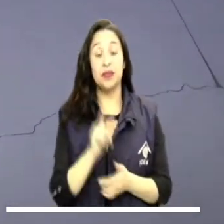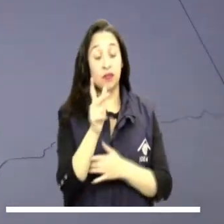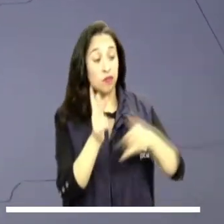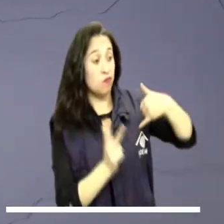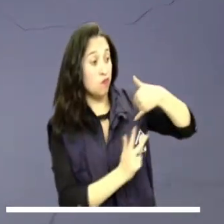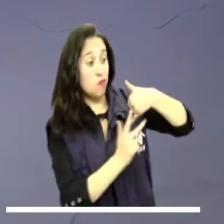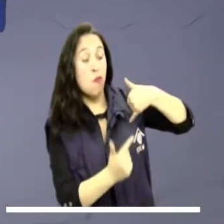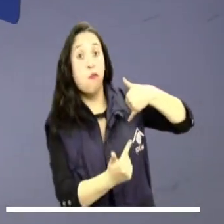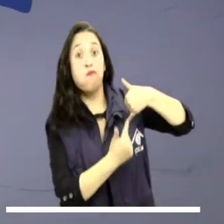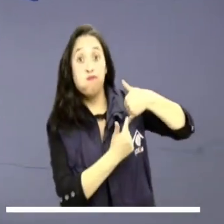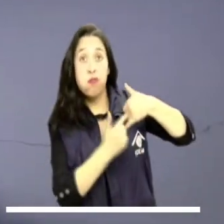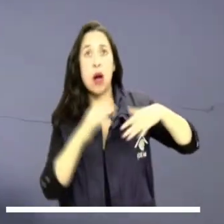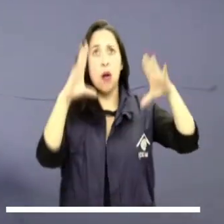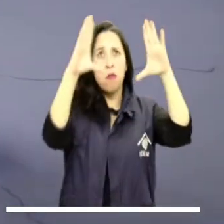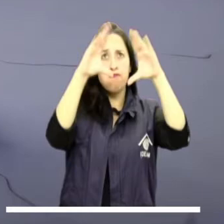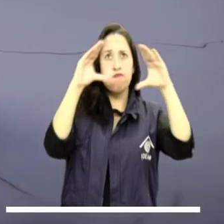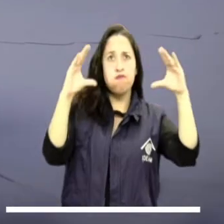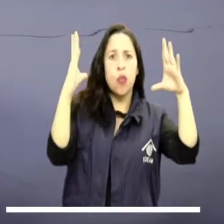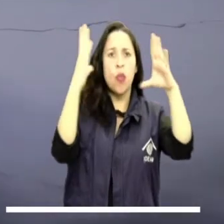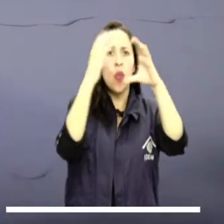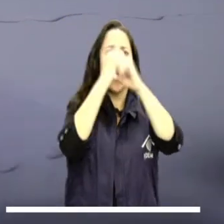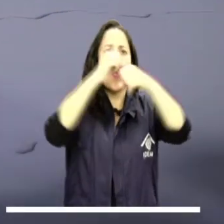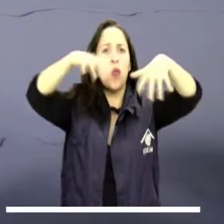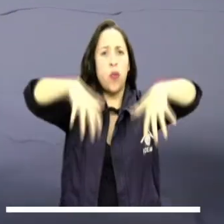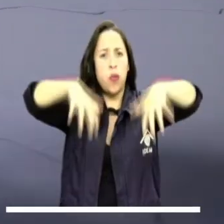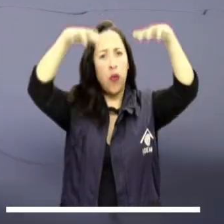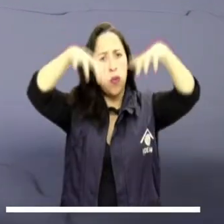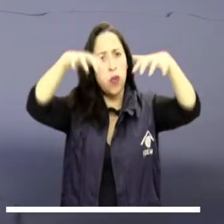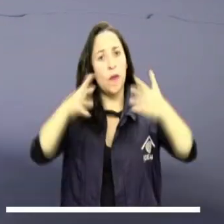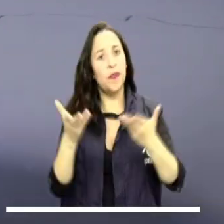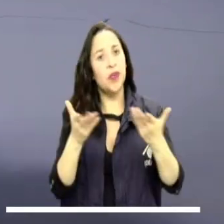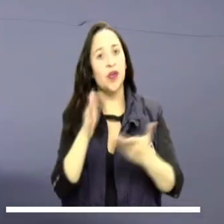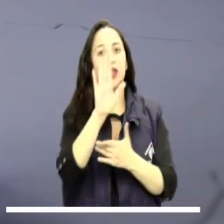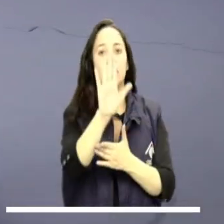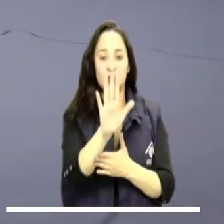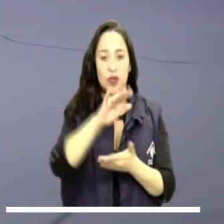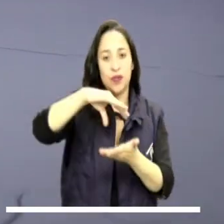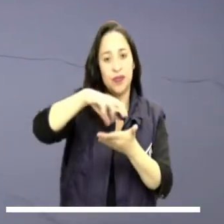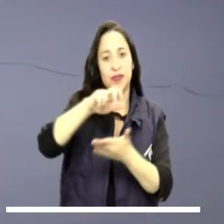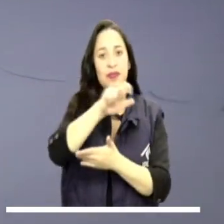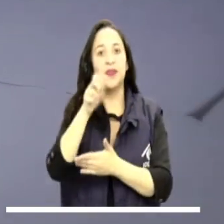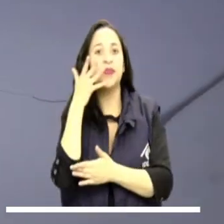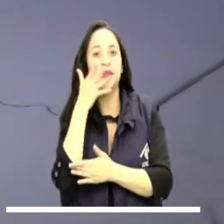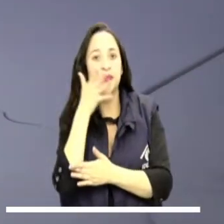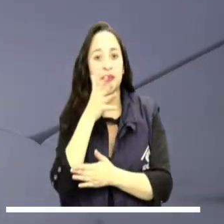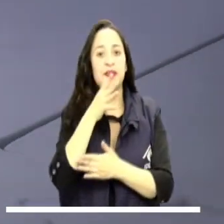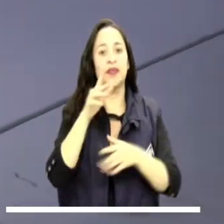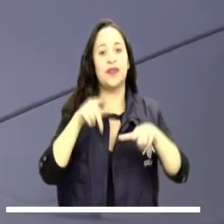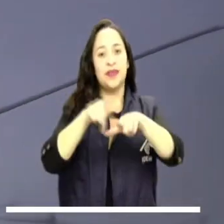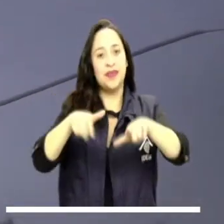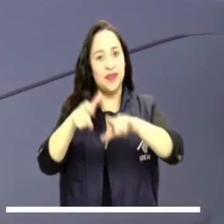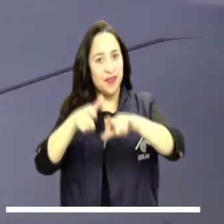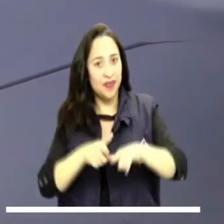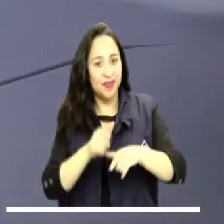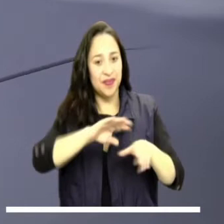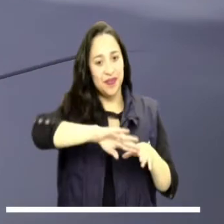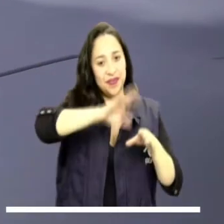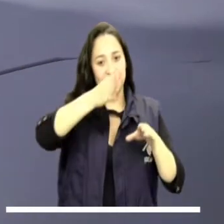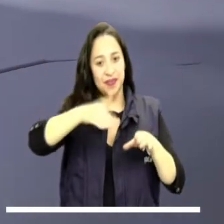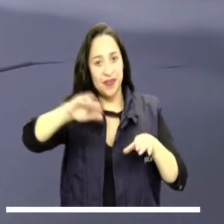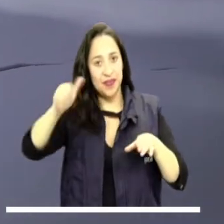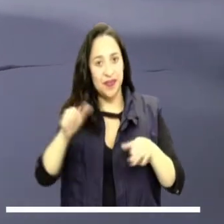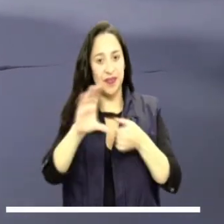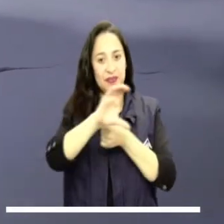La región andina espera nubes pasajeras cargadas de lluvias, las cuales podrían precipitarse sobre los Santanderes, Eje Cafetero,